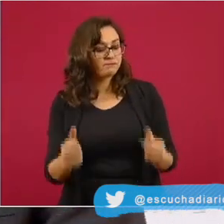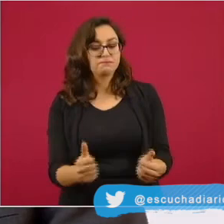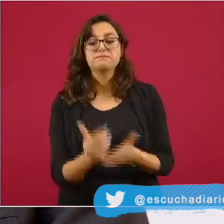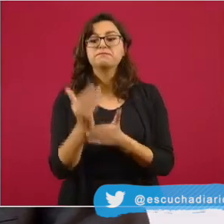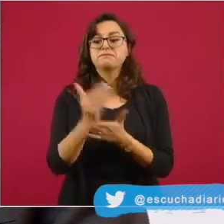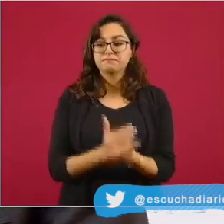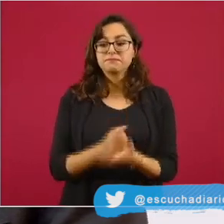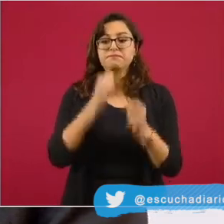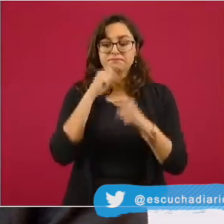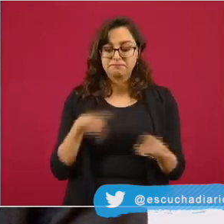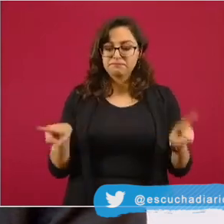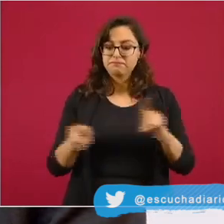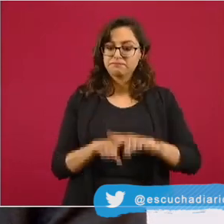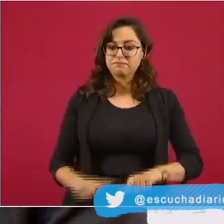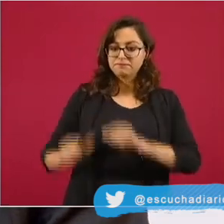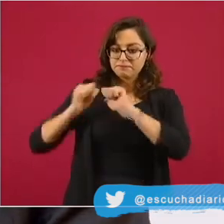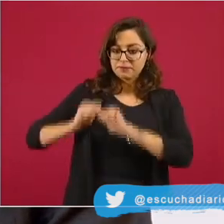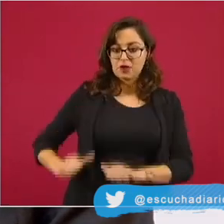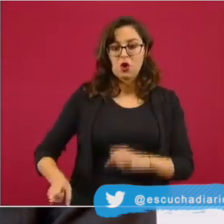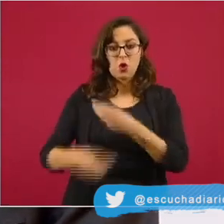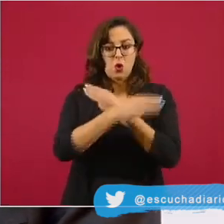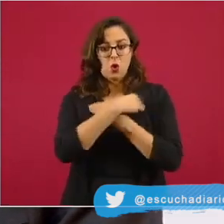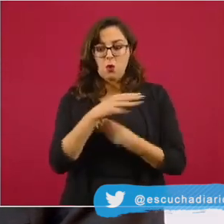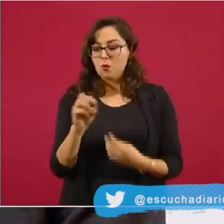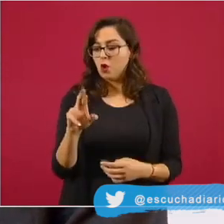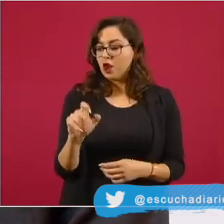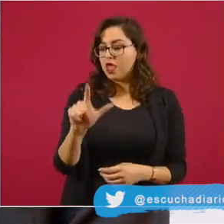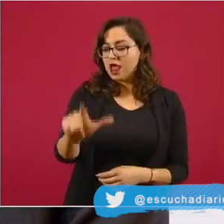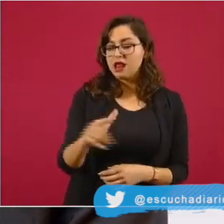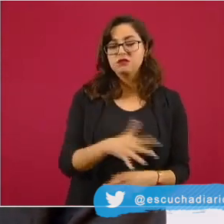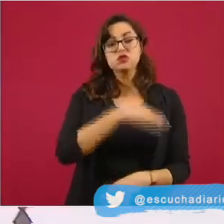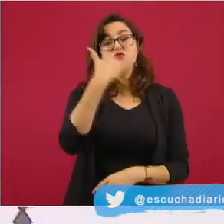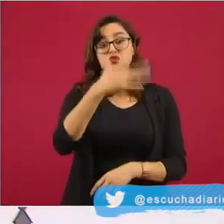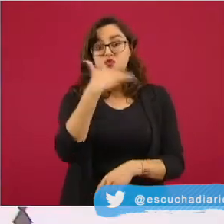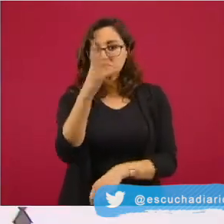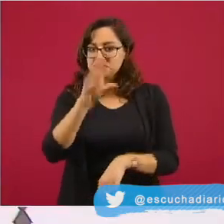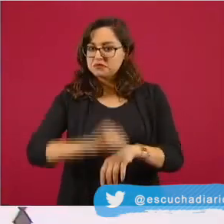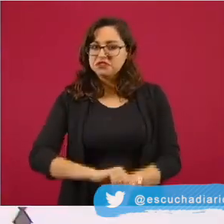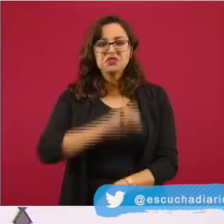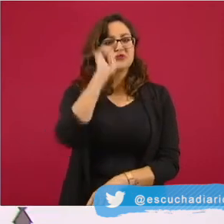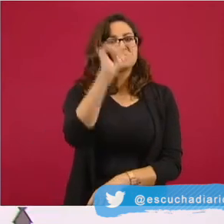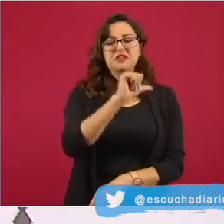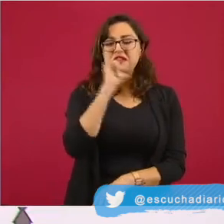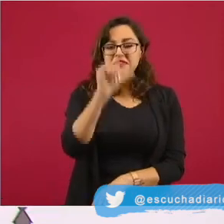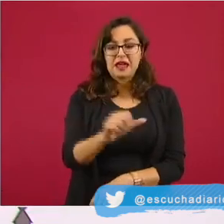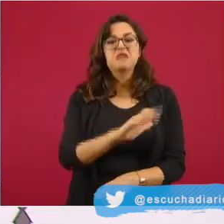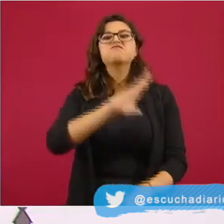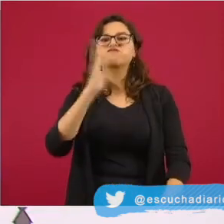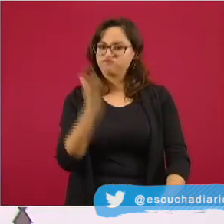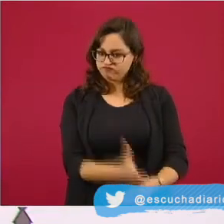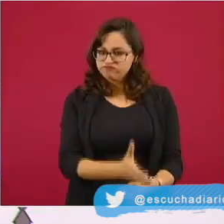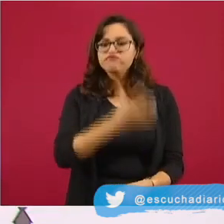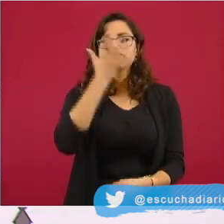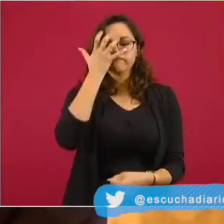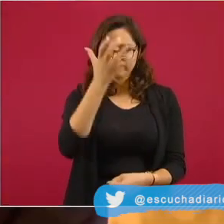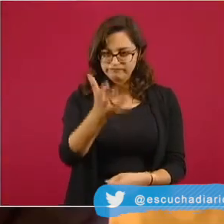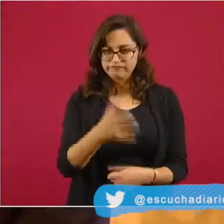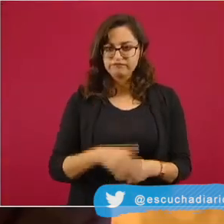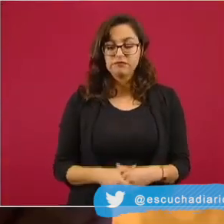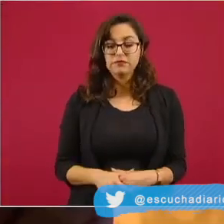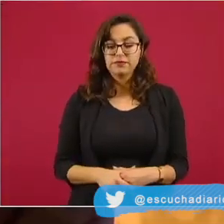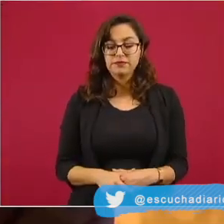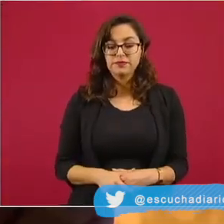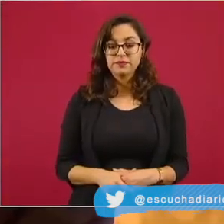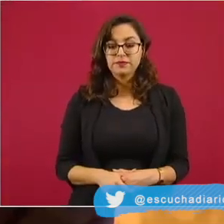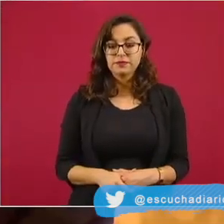también con autoridad moral. No se tolera la corrupción ni se permite la impunidad. En